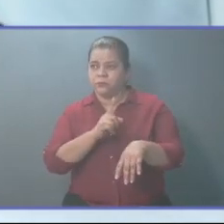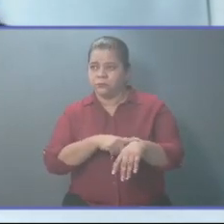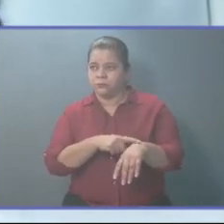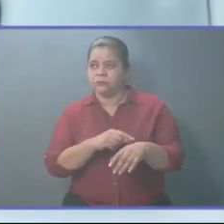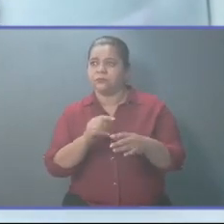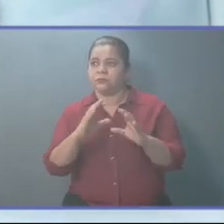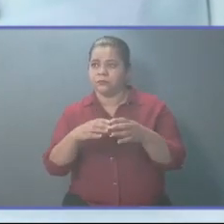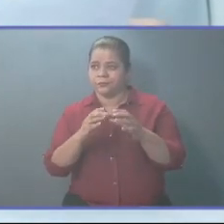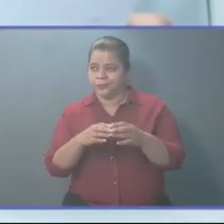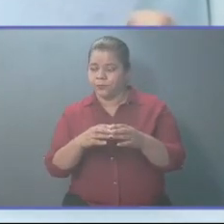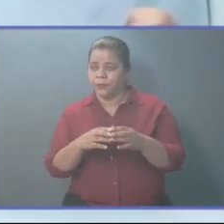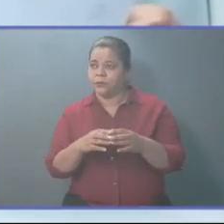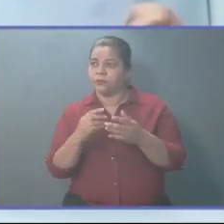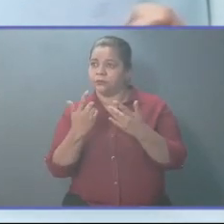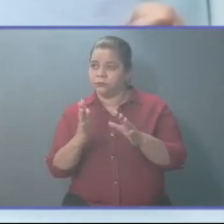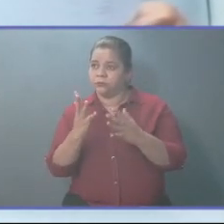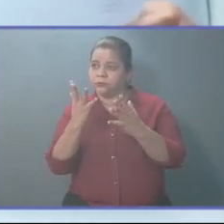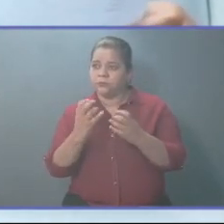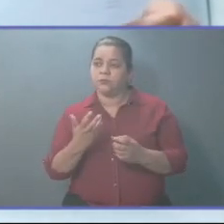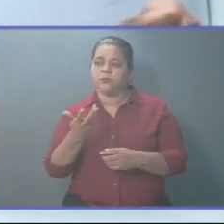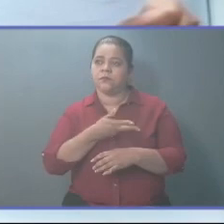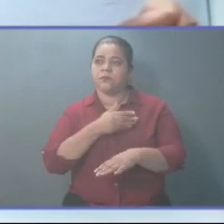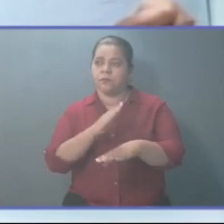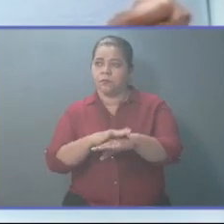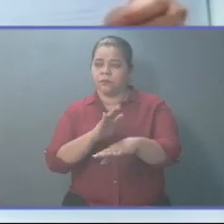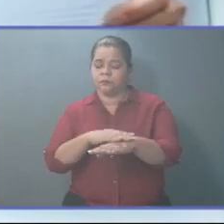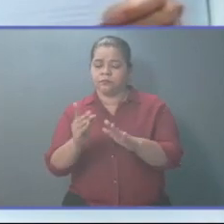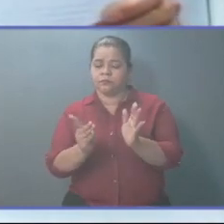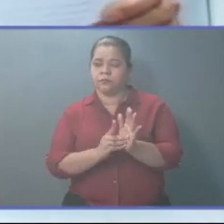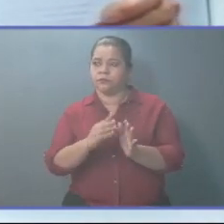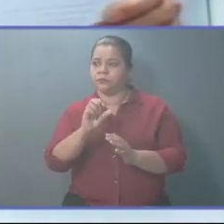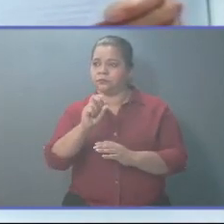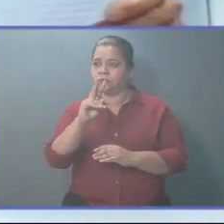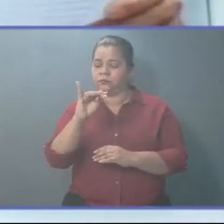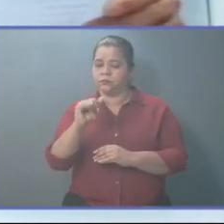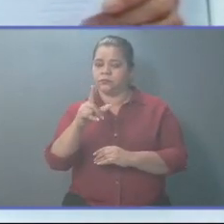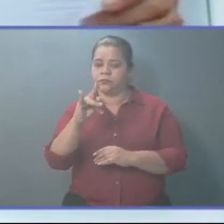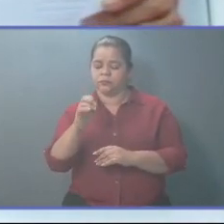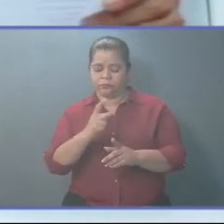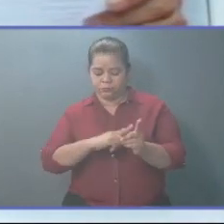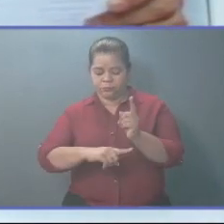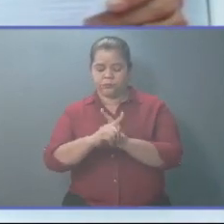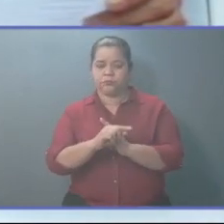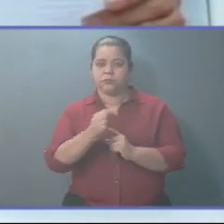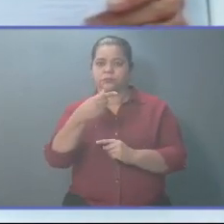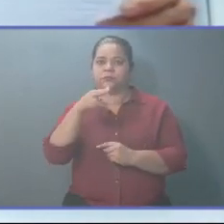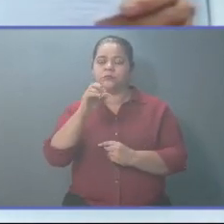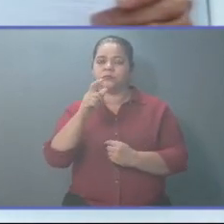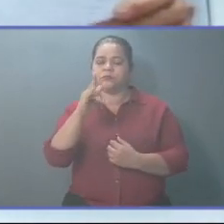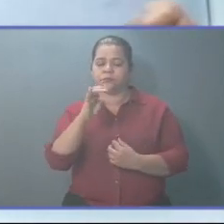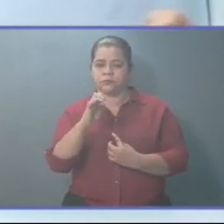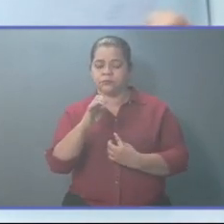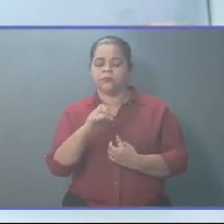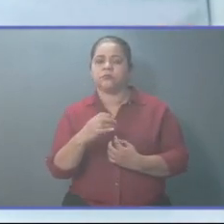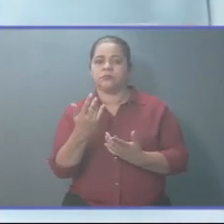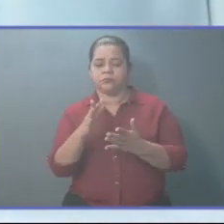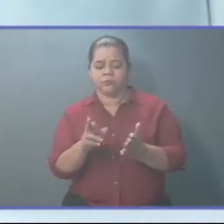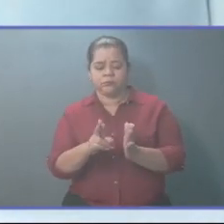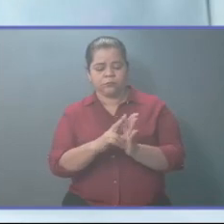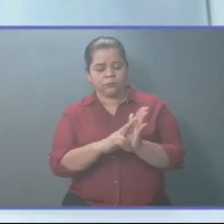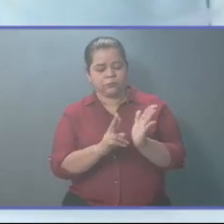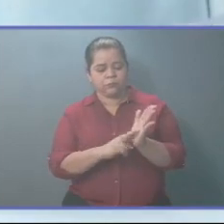reúna. Queremos hacer llamamiento a la diputada Sonia López en sustitución del diputado Guadalupe Antonio Vázquez Martínez para que quede